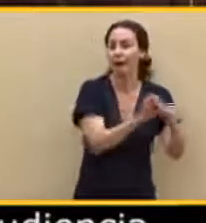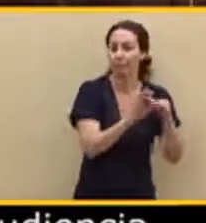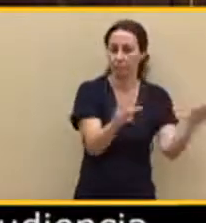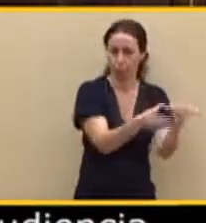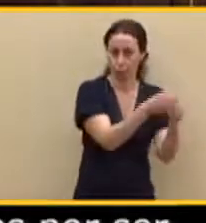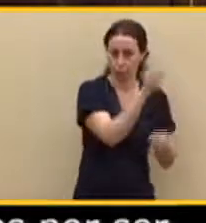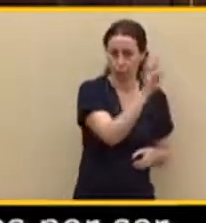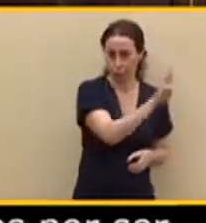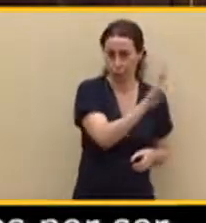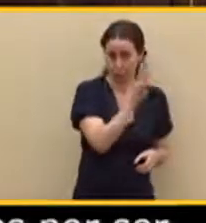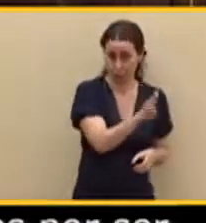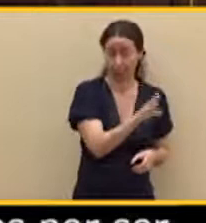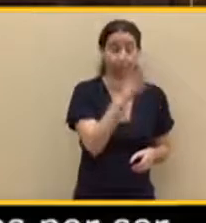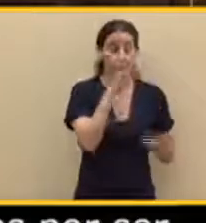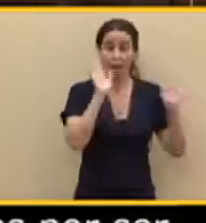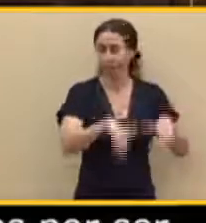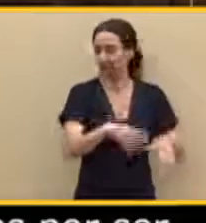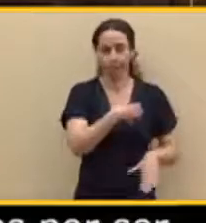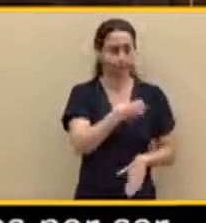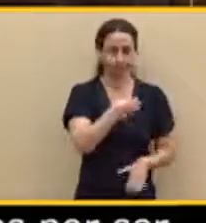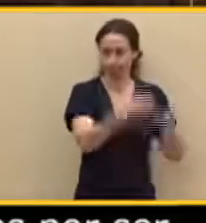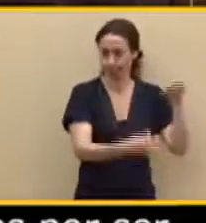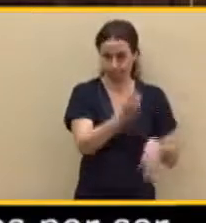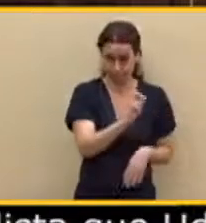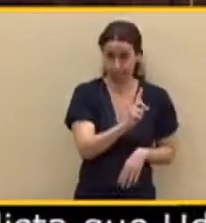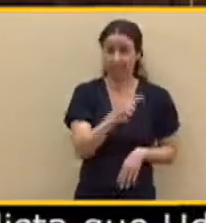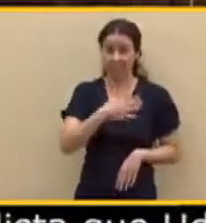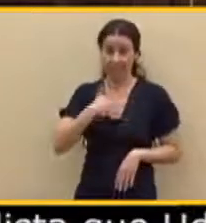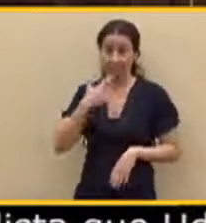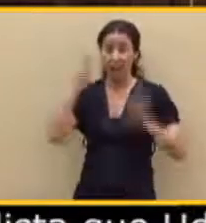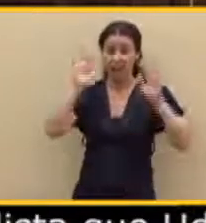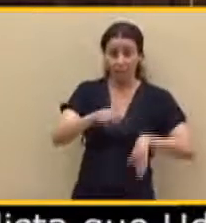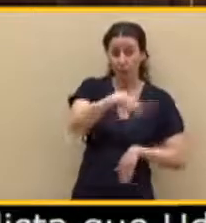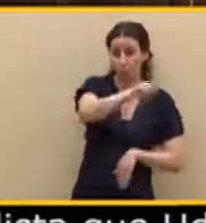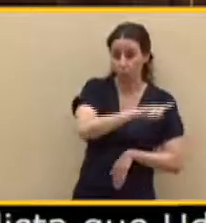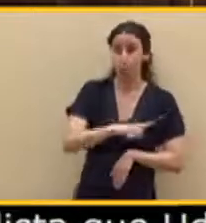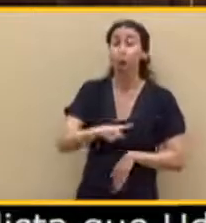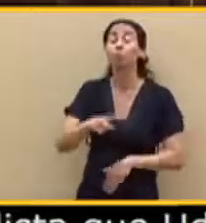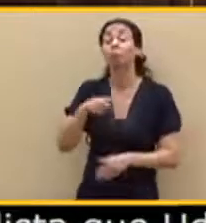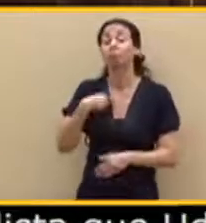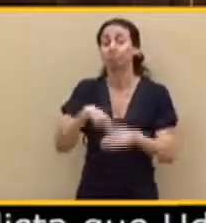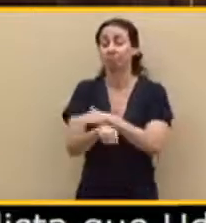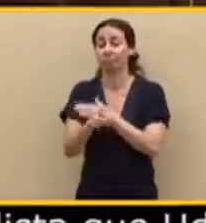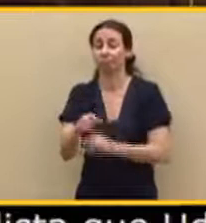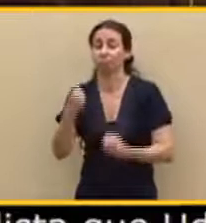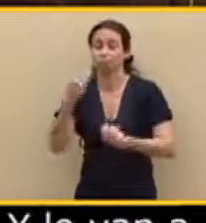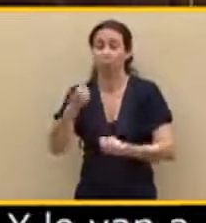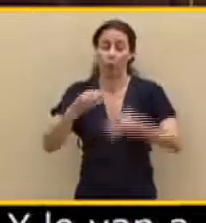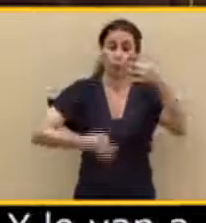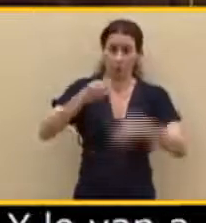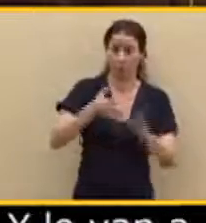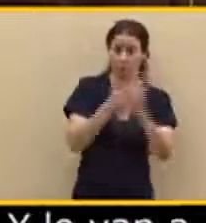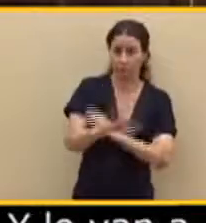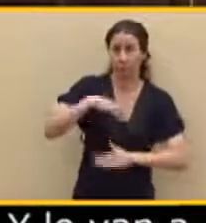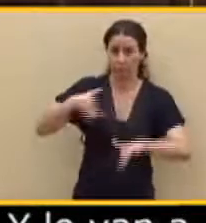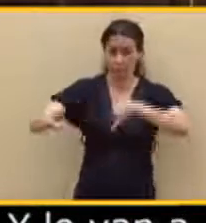muestra más del uso partidista que ustedes hacen de las instituciones y del Poder Judicial. Y lo van a llamar ustedes casualidad, pero el caso es